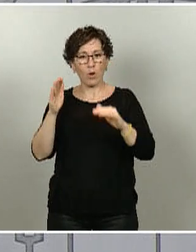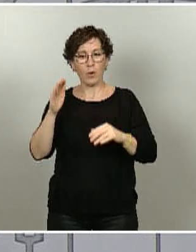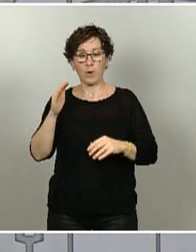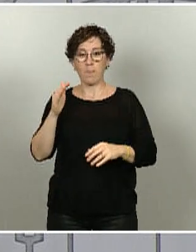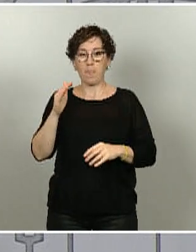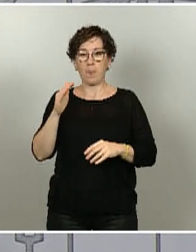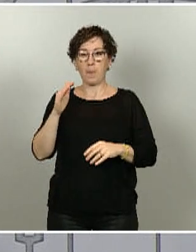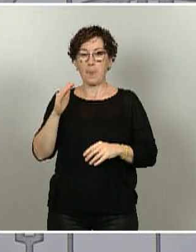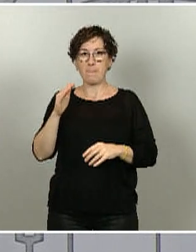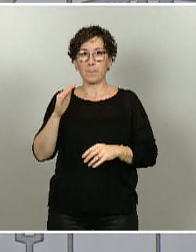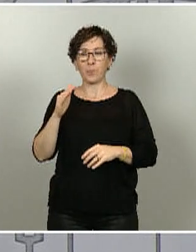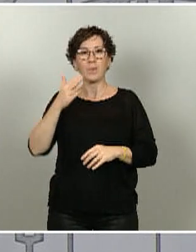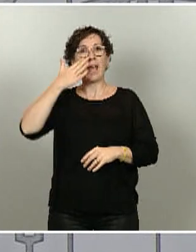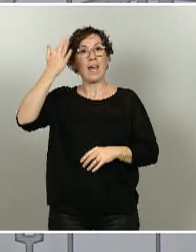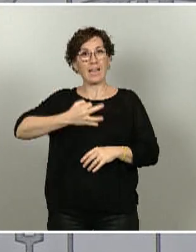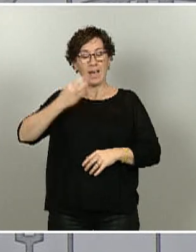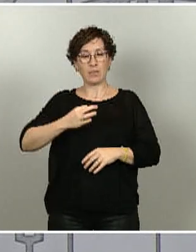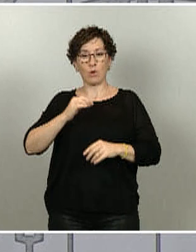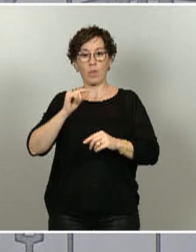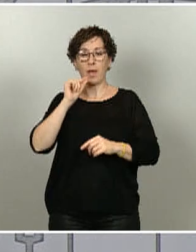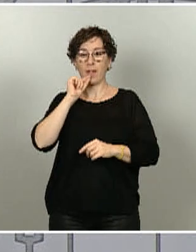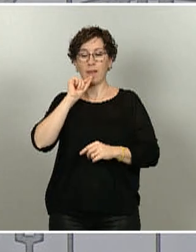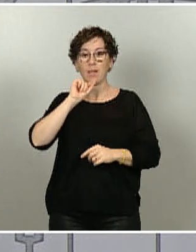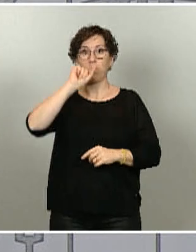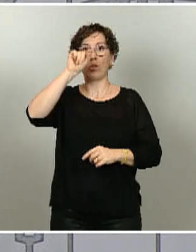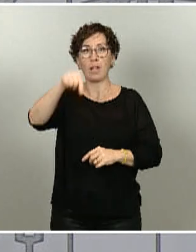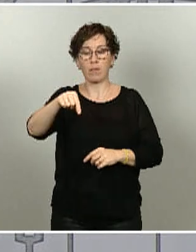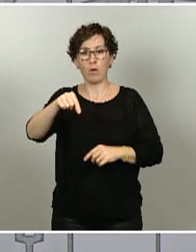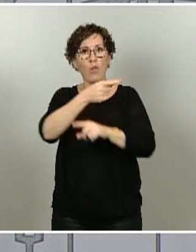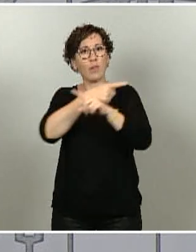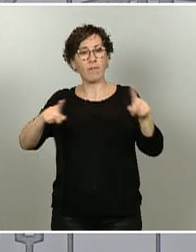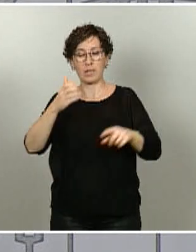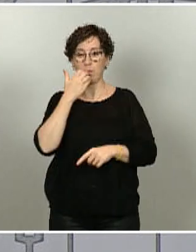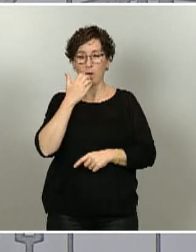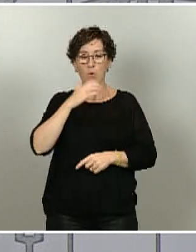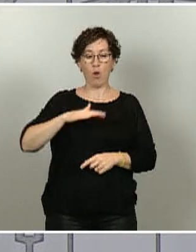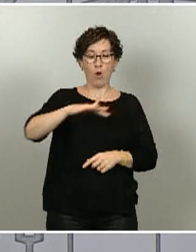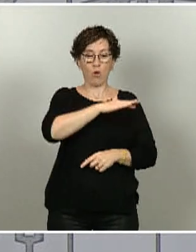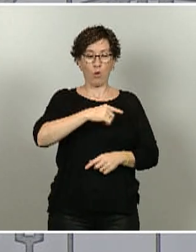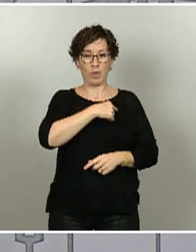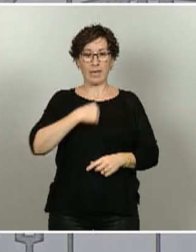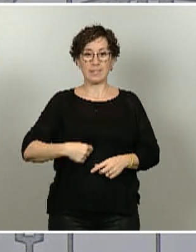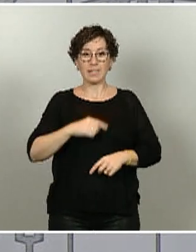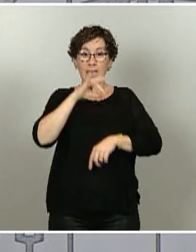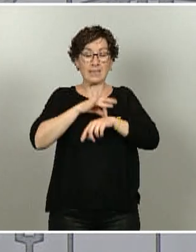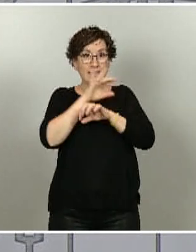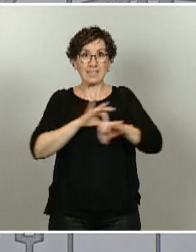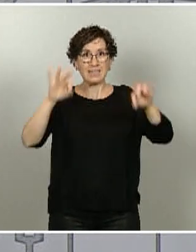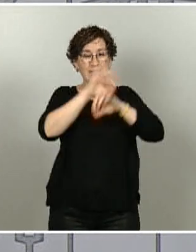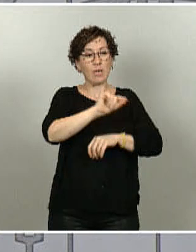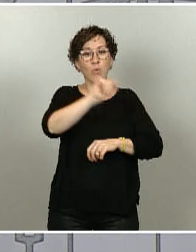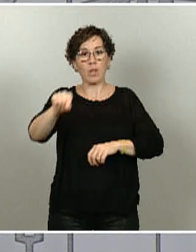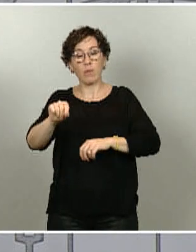una provincia de China sin casos que desde otro país donde hubiera habido casos importados. Recuerdo además que en aquel